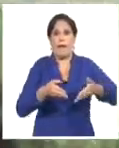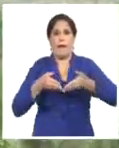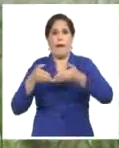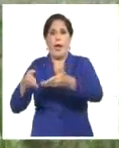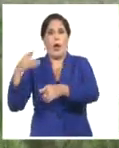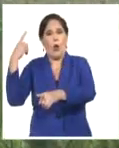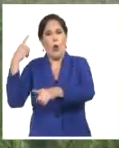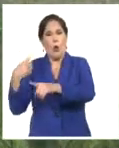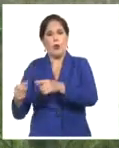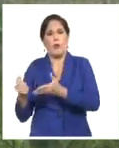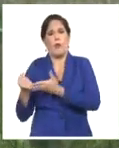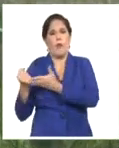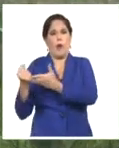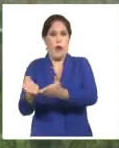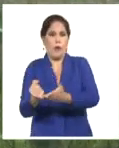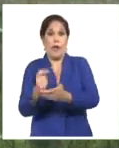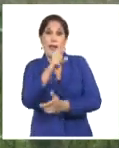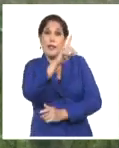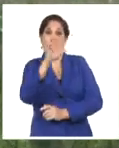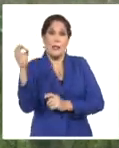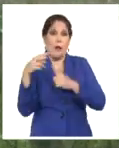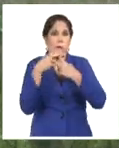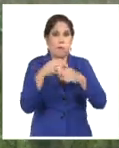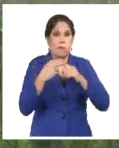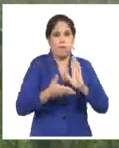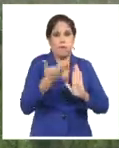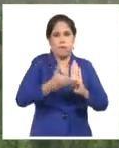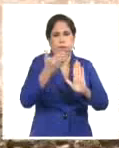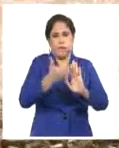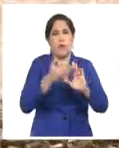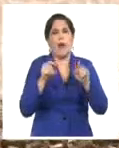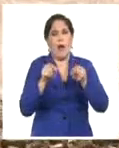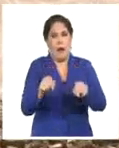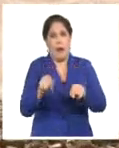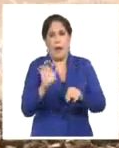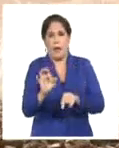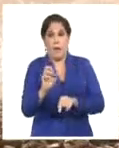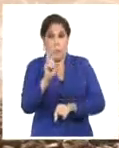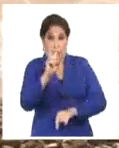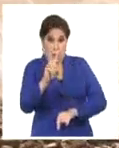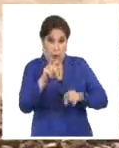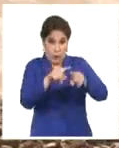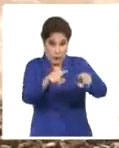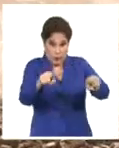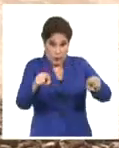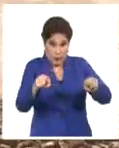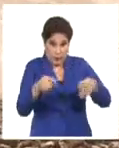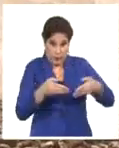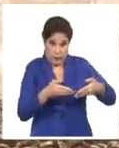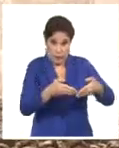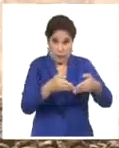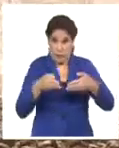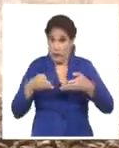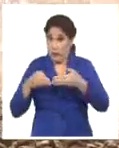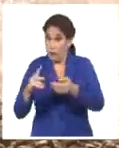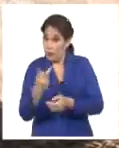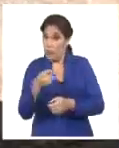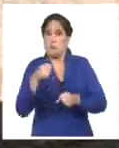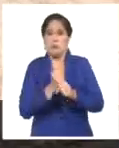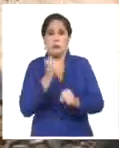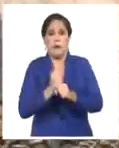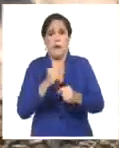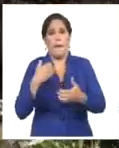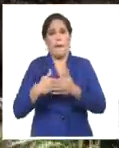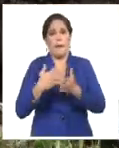otros secundarios y unas 100 obras de fábrica están incluidas. En dos de los tres canales principales trabaja actualmente la